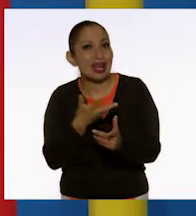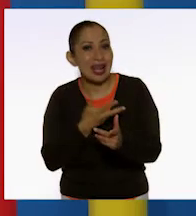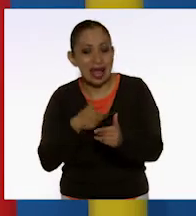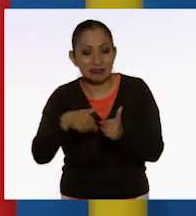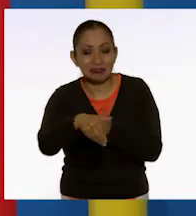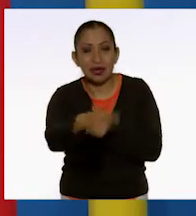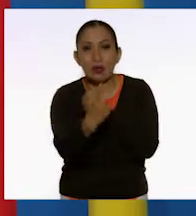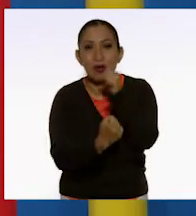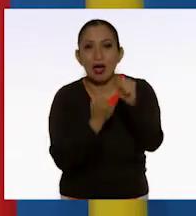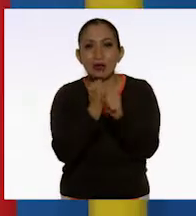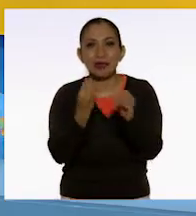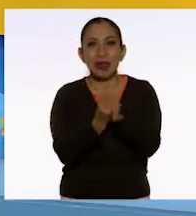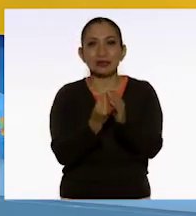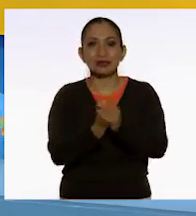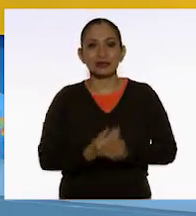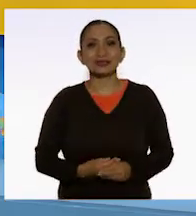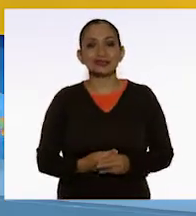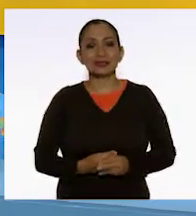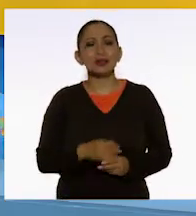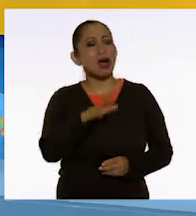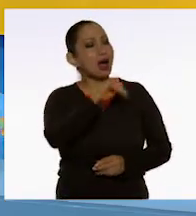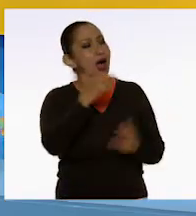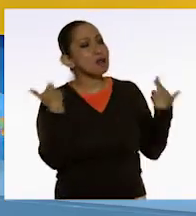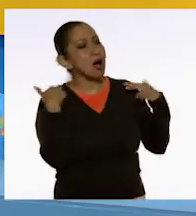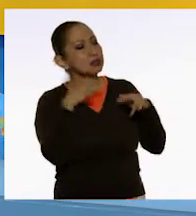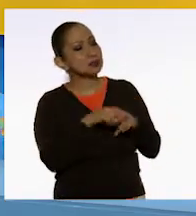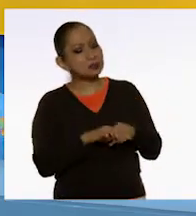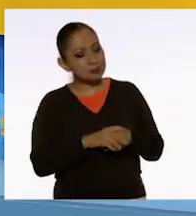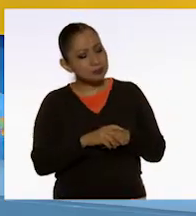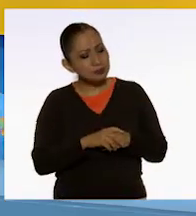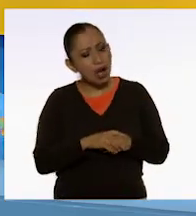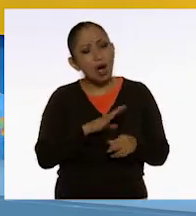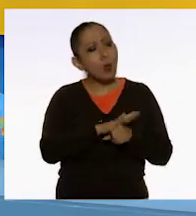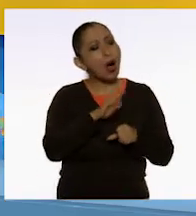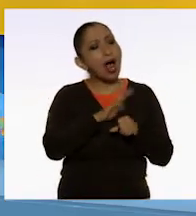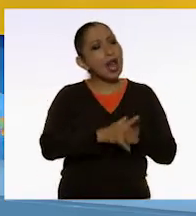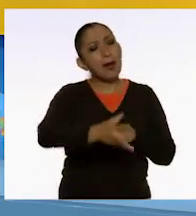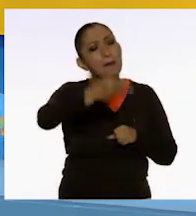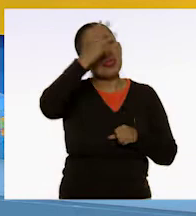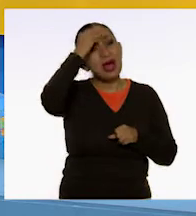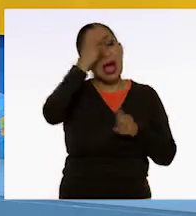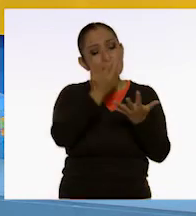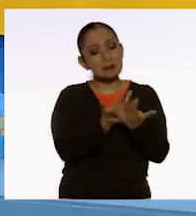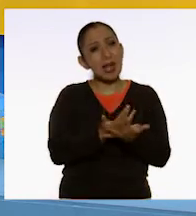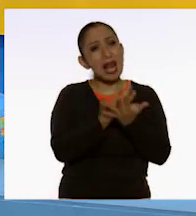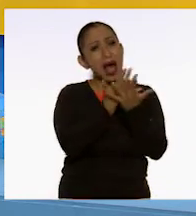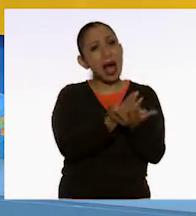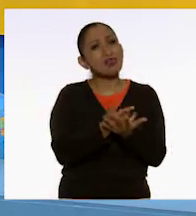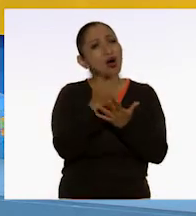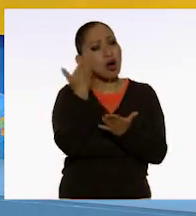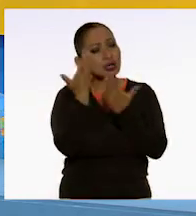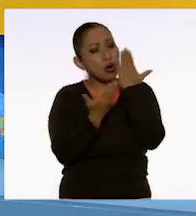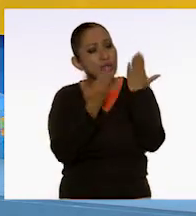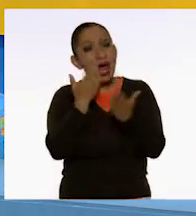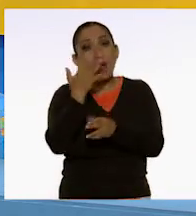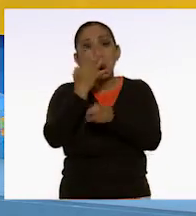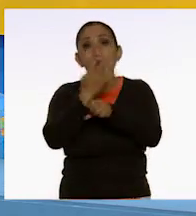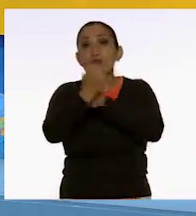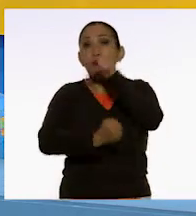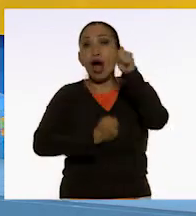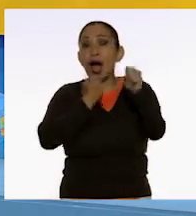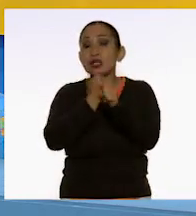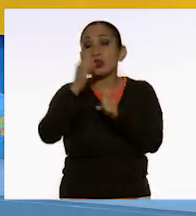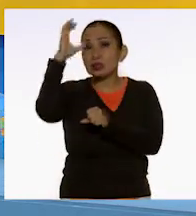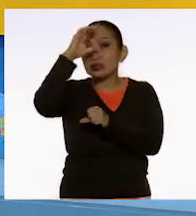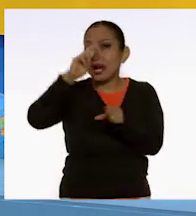largo del ciclo escolar. Profesor Pedro, ¿cuáles son los aprendizajes esperados que se estudiarán en el cuarto grado de